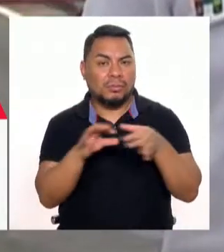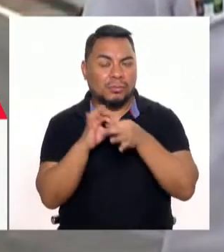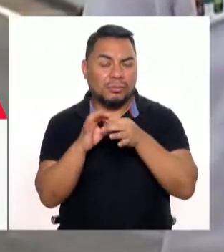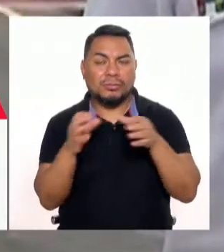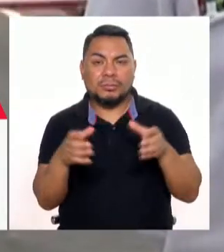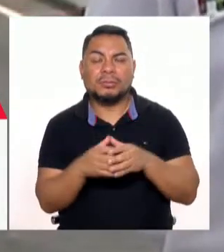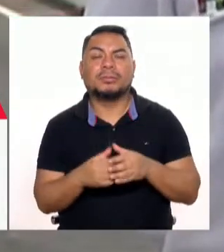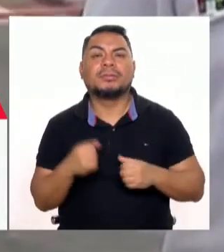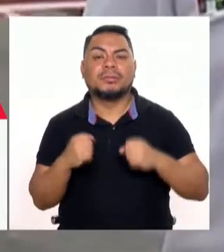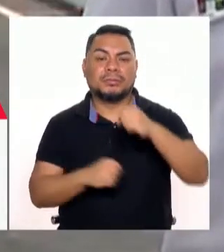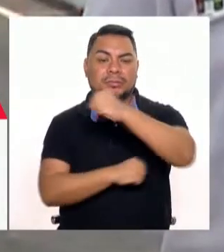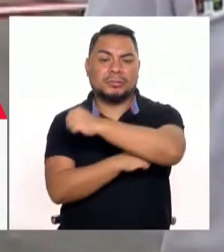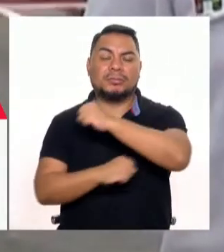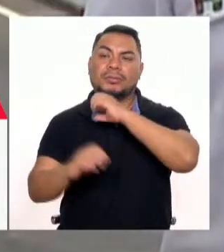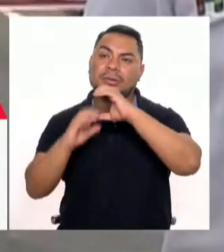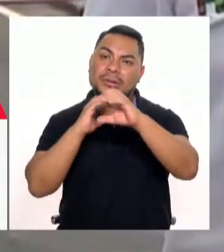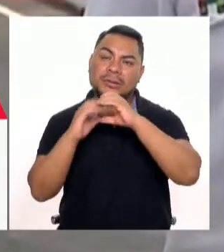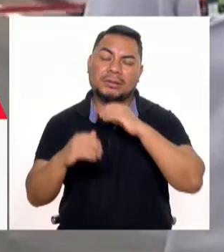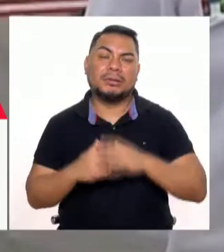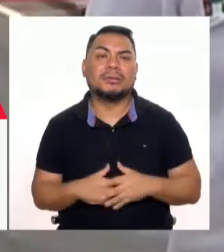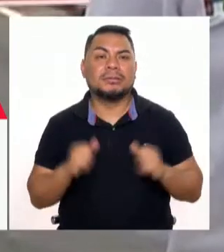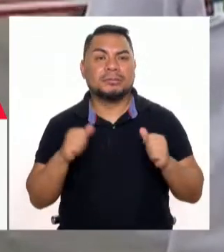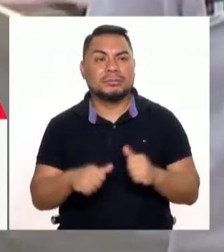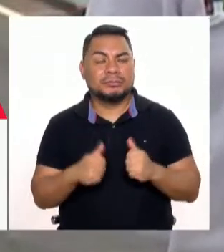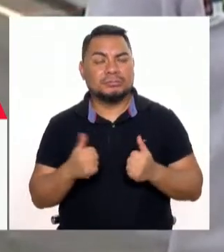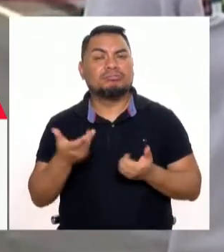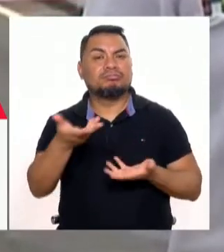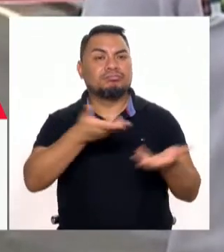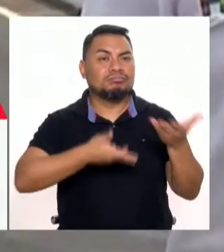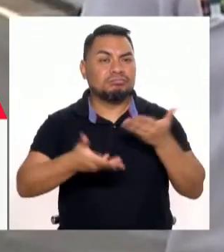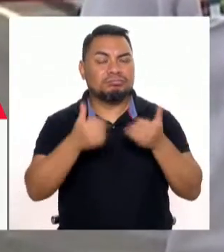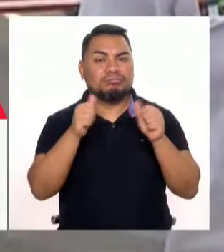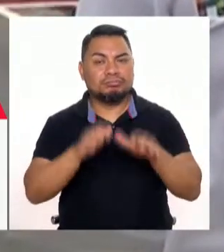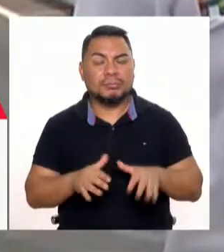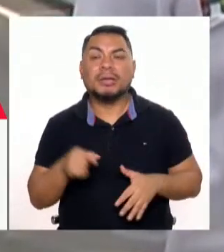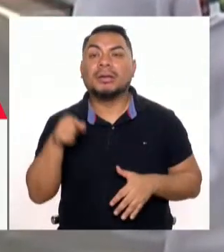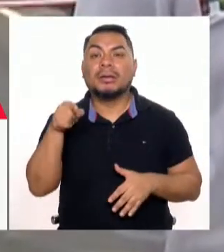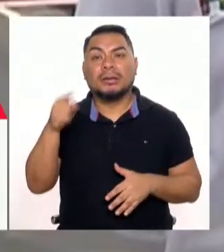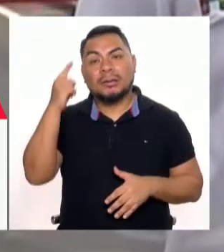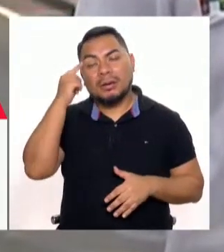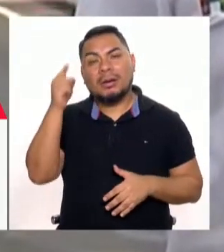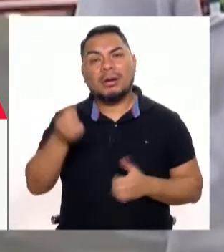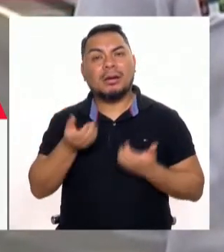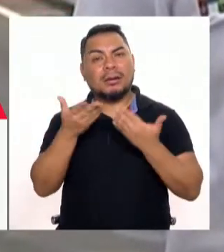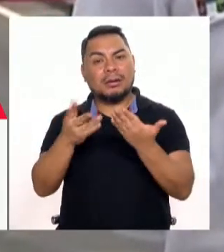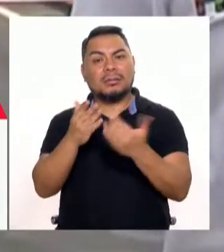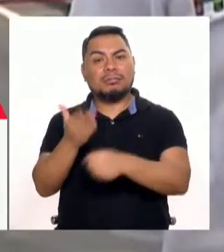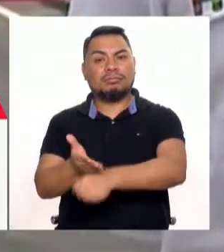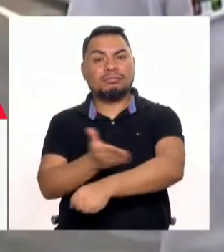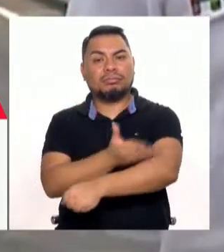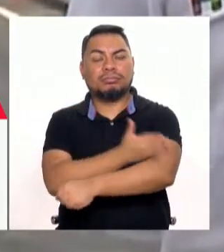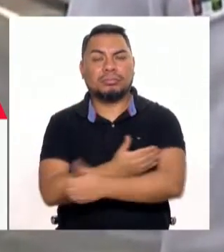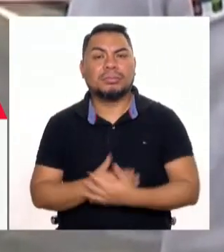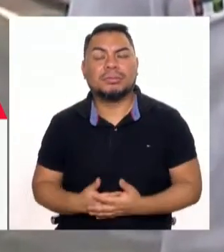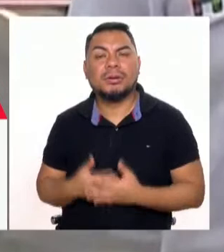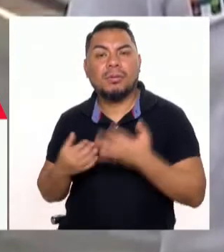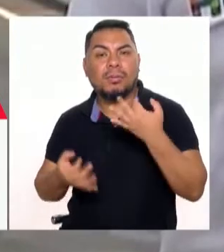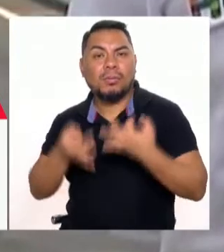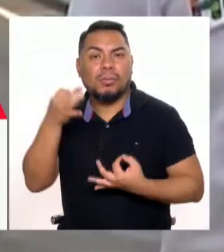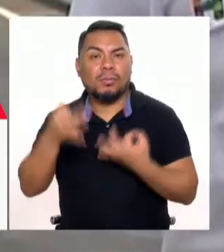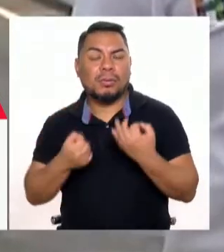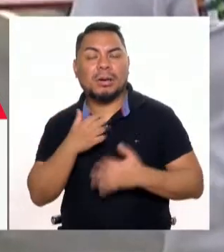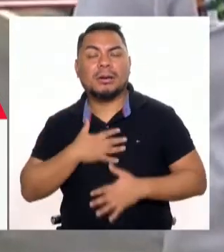puentes de diálogo y de concertación en aras de generar Progreso justicia